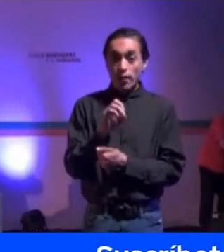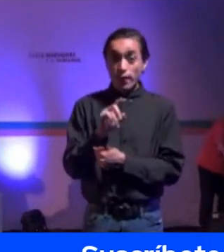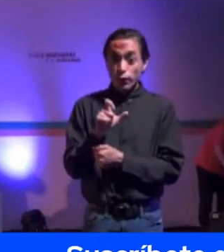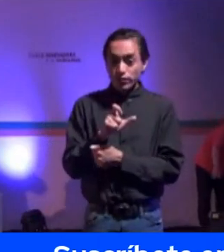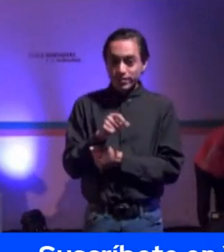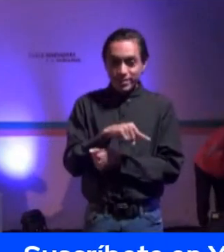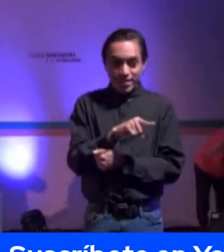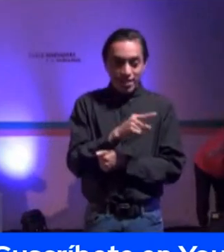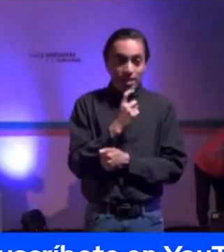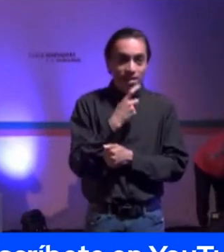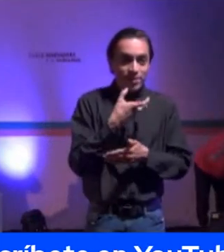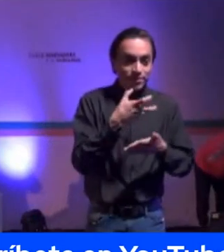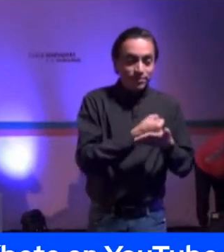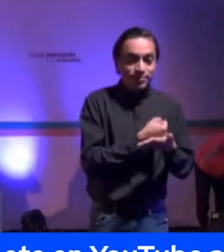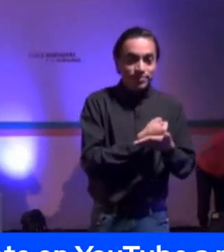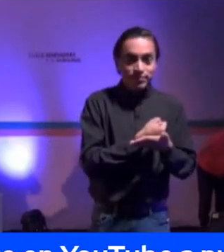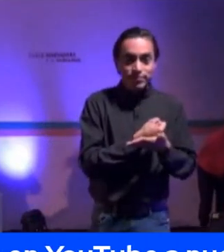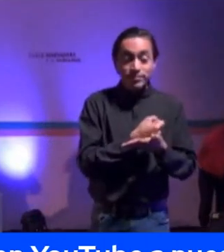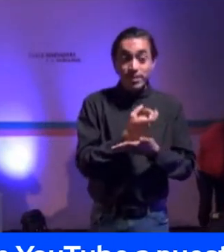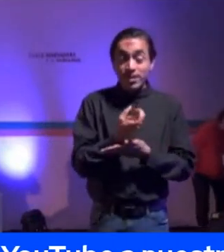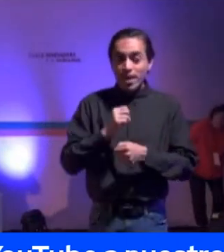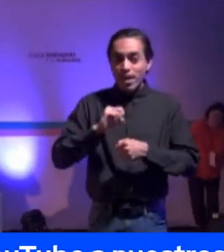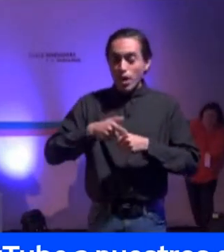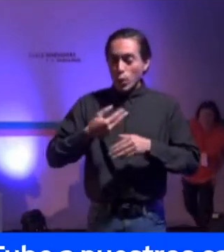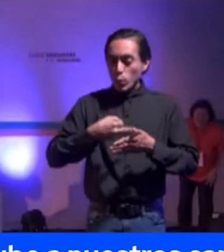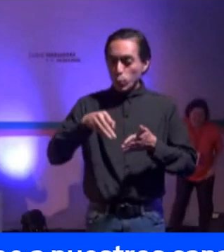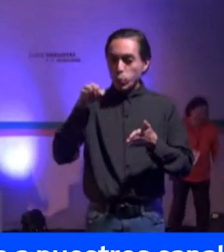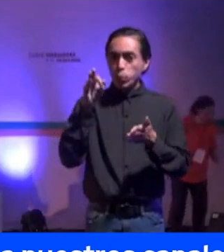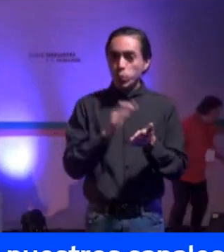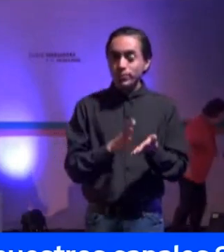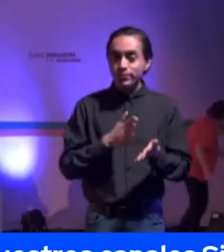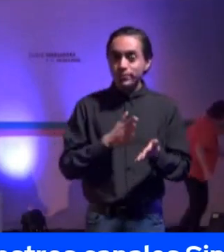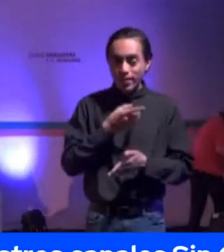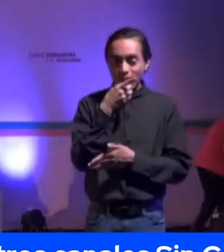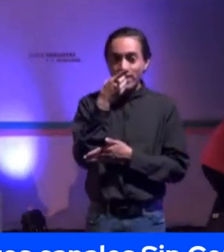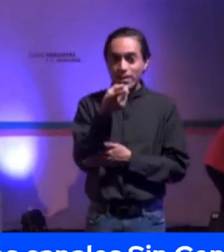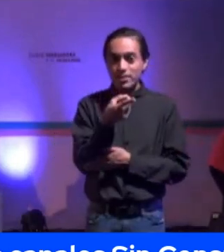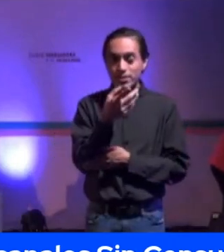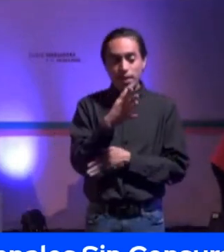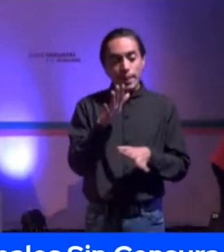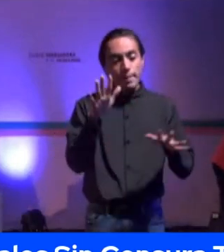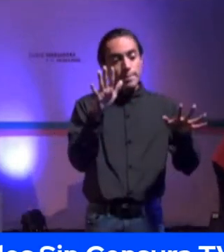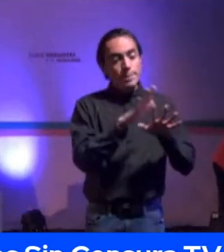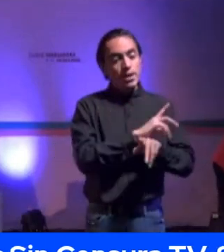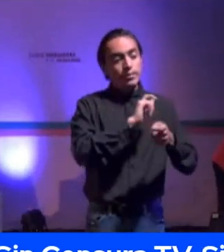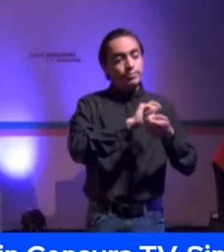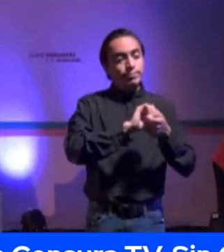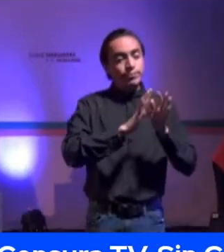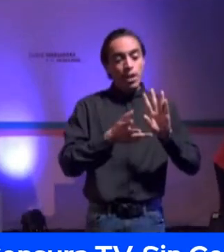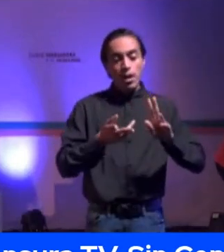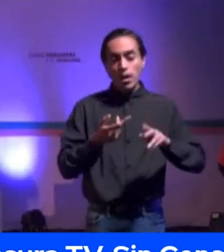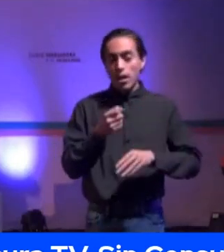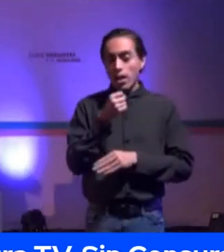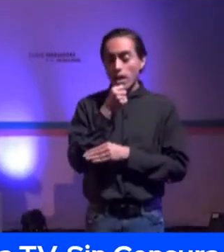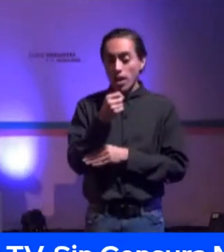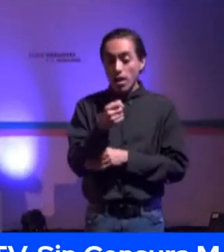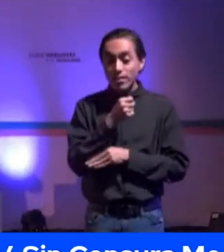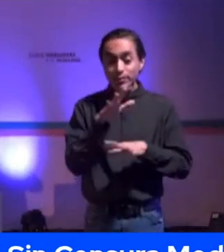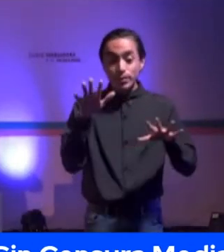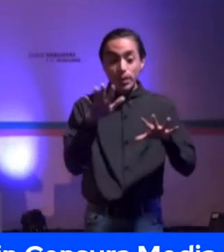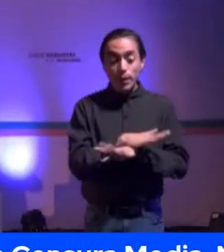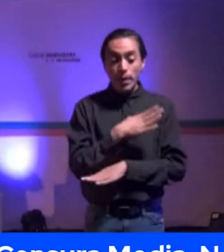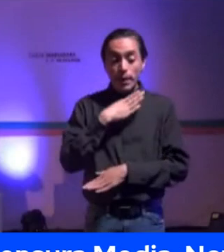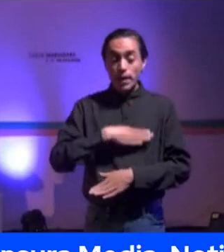a ese acto heroico, yo así lo llamo, empezó a transformarse el periodismo, a